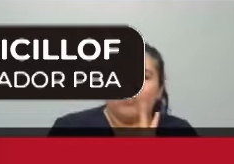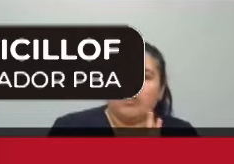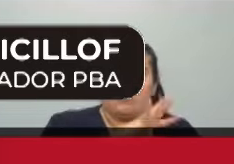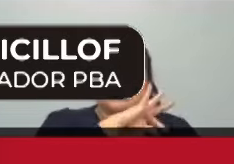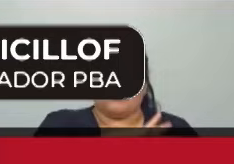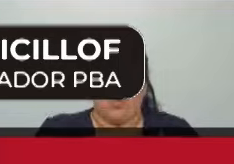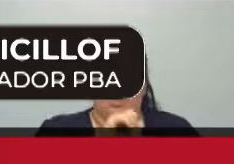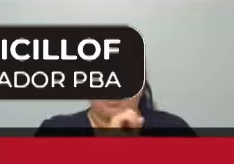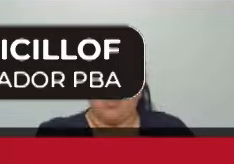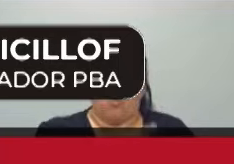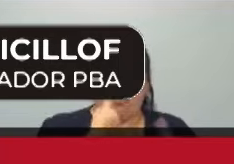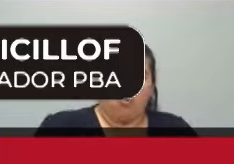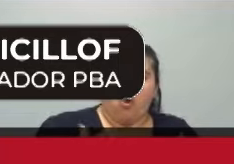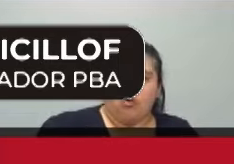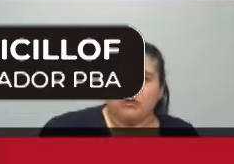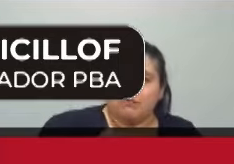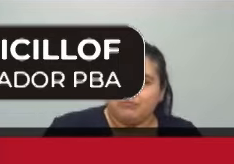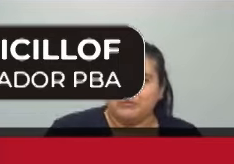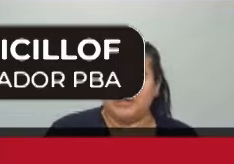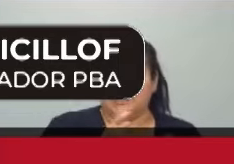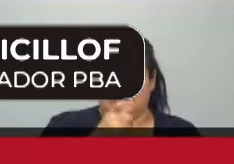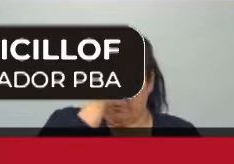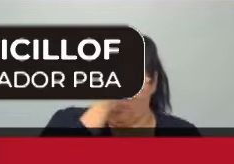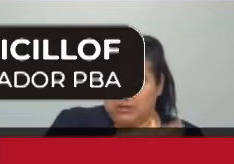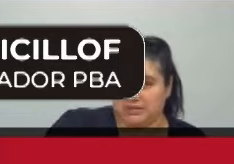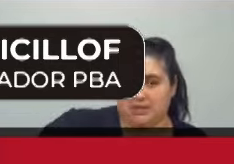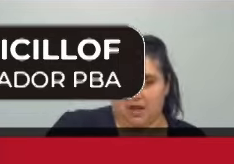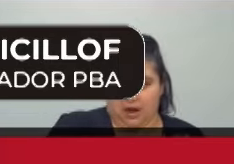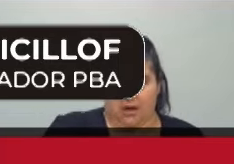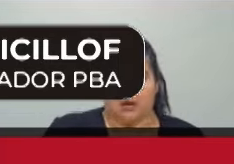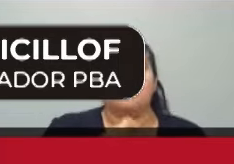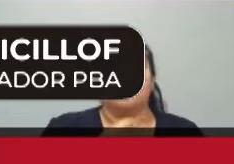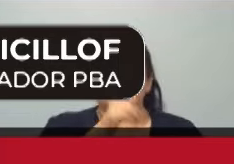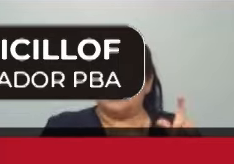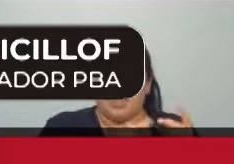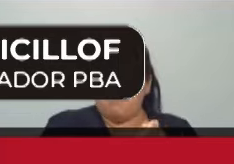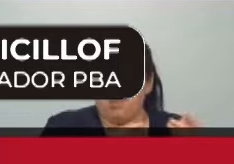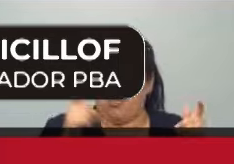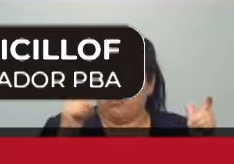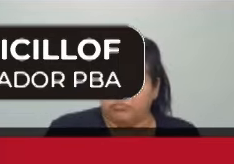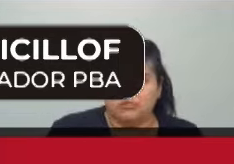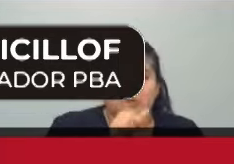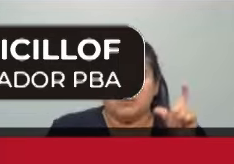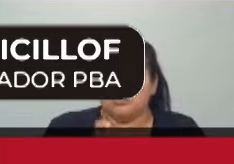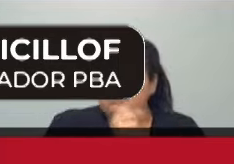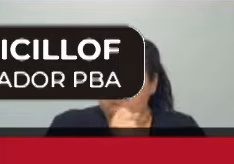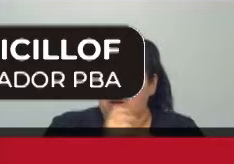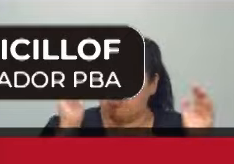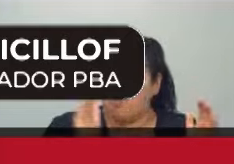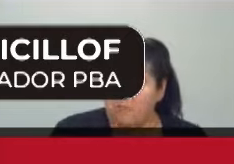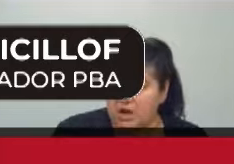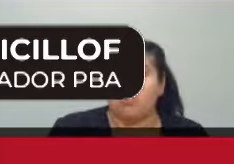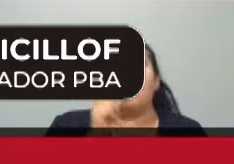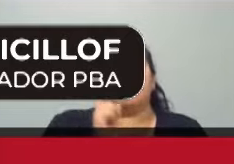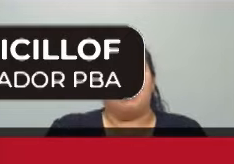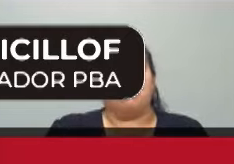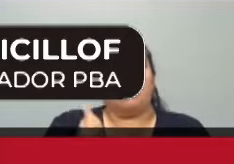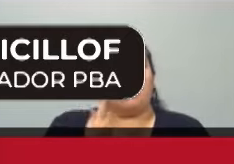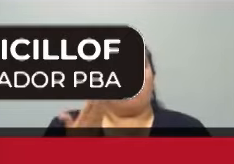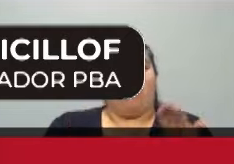Fuerza de Seguridad en la provincia de Buenos Aires, que repito, es la que menos empleados tiene, la que menos trabajadores tiene y la que